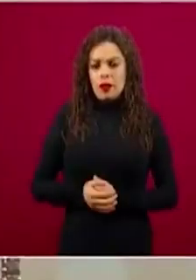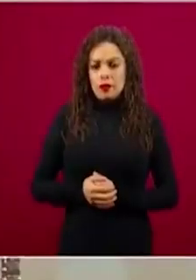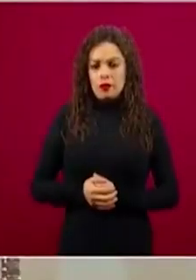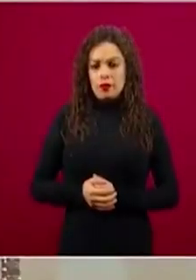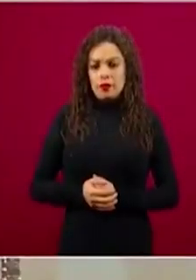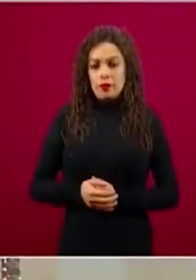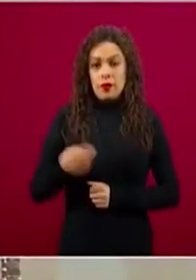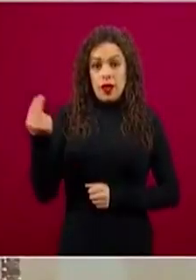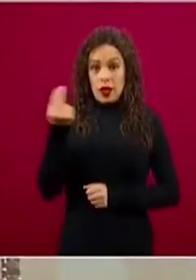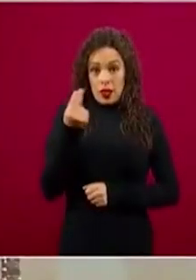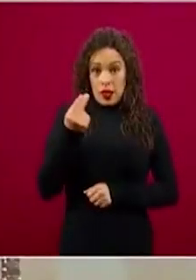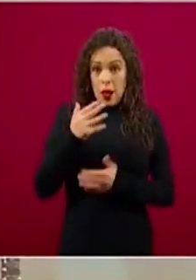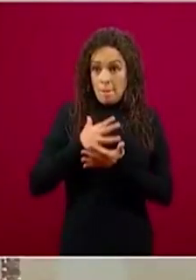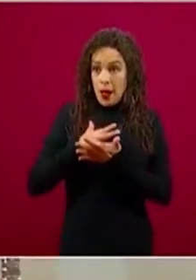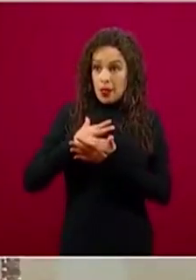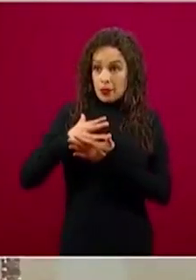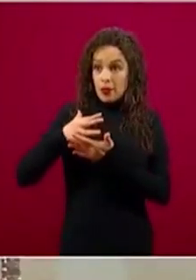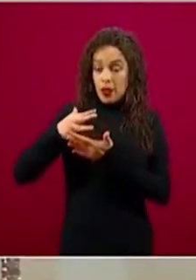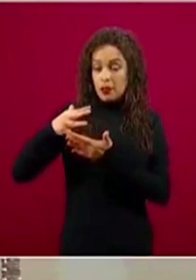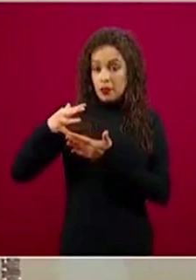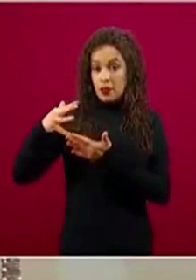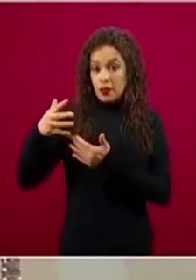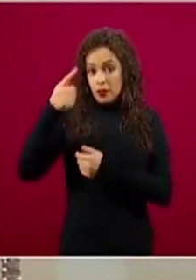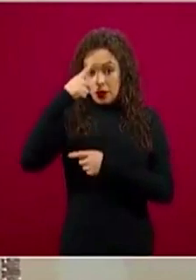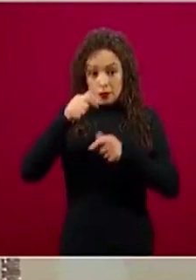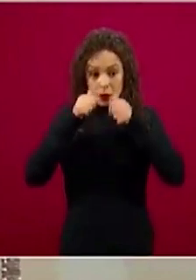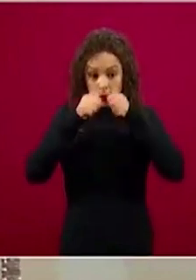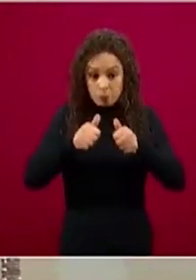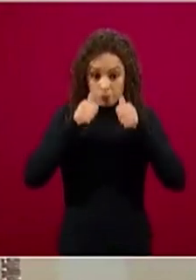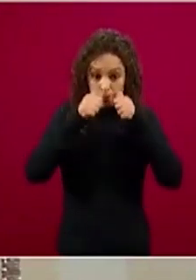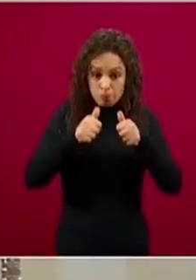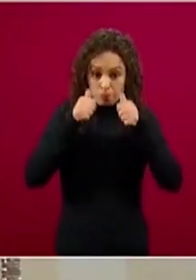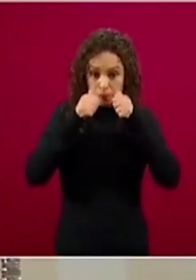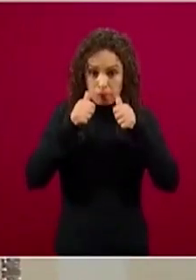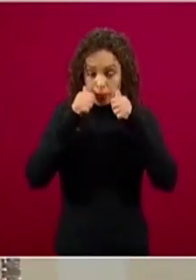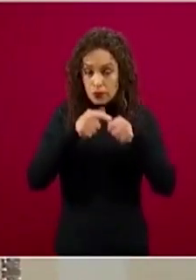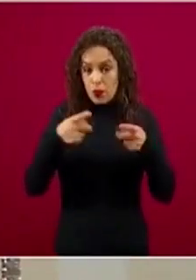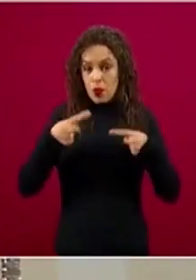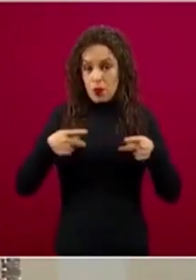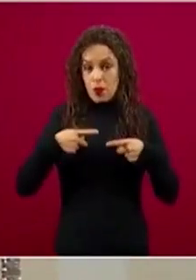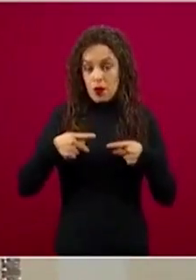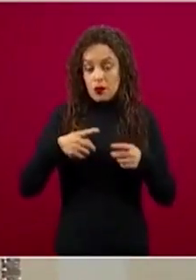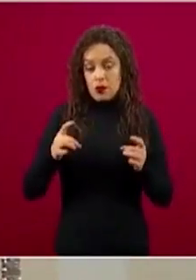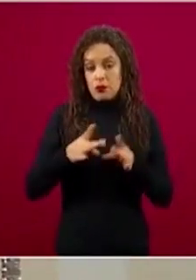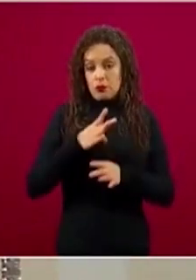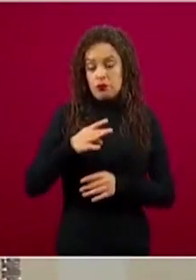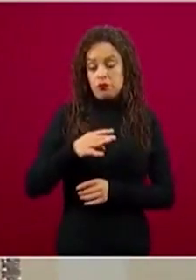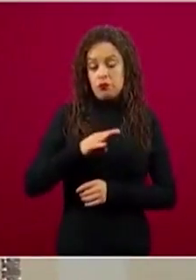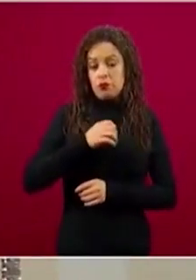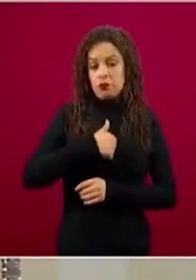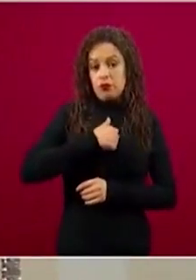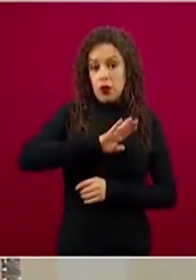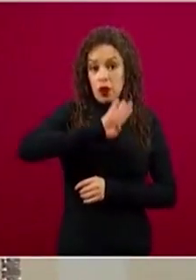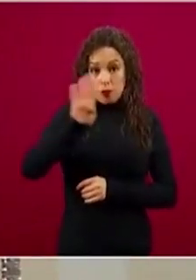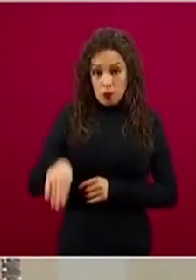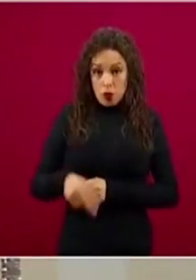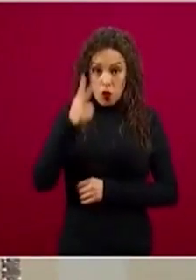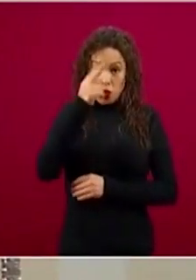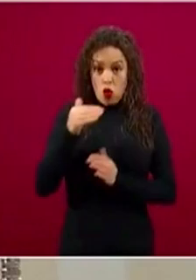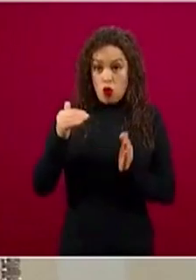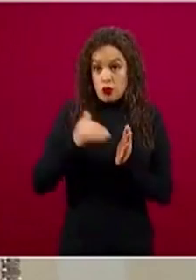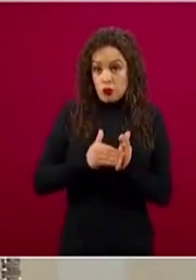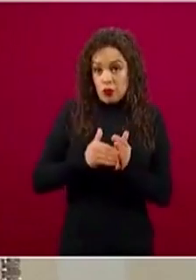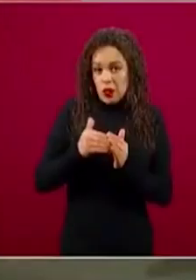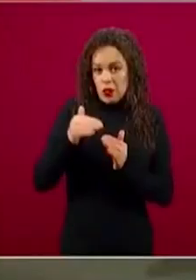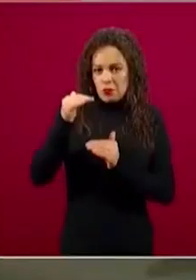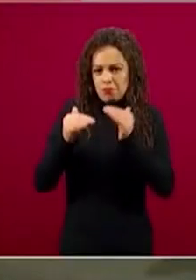necesidad de operación por atender la proporción que haya sido de los 2,000 y tantas personas que